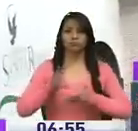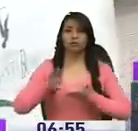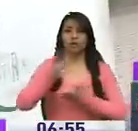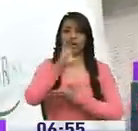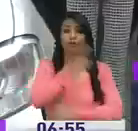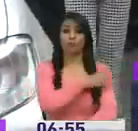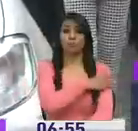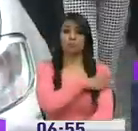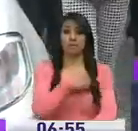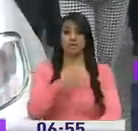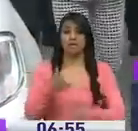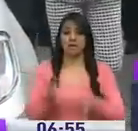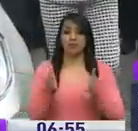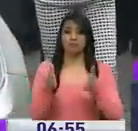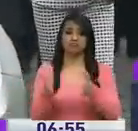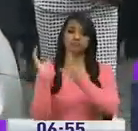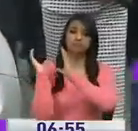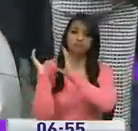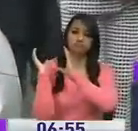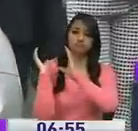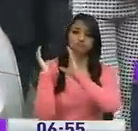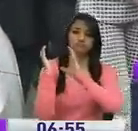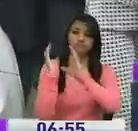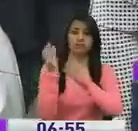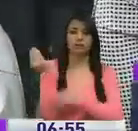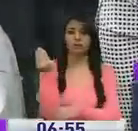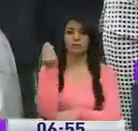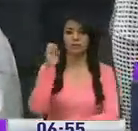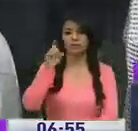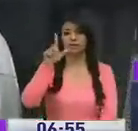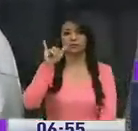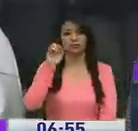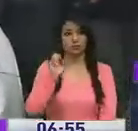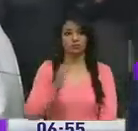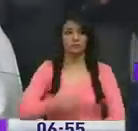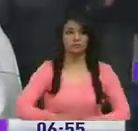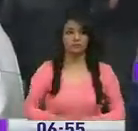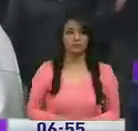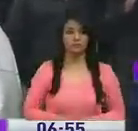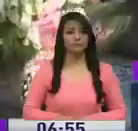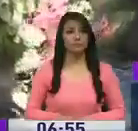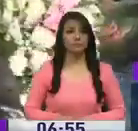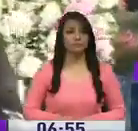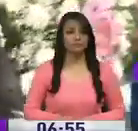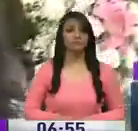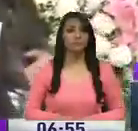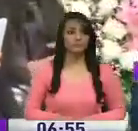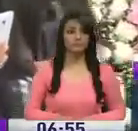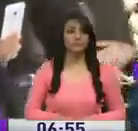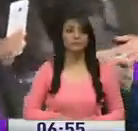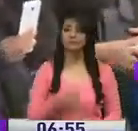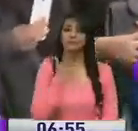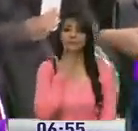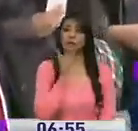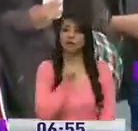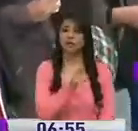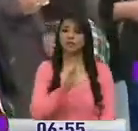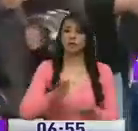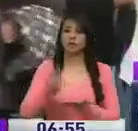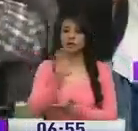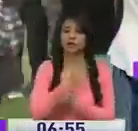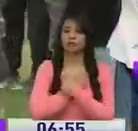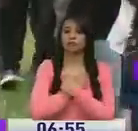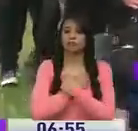los restos mortales de Edison hasta su última morada los colores de la institución que tanto amó